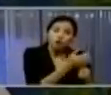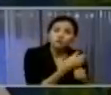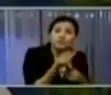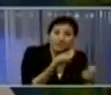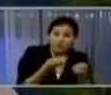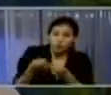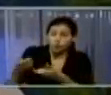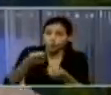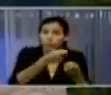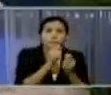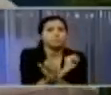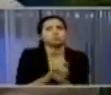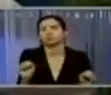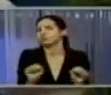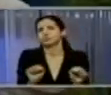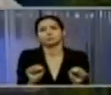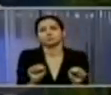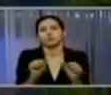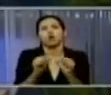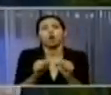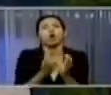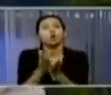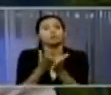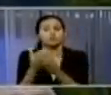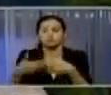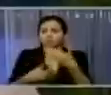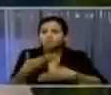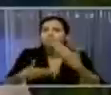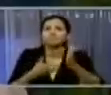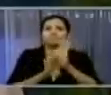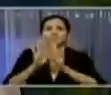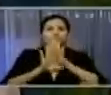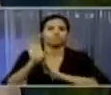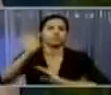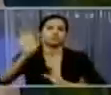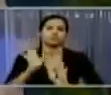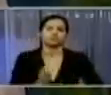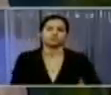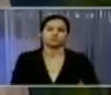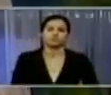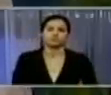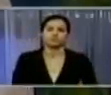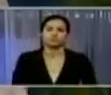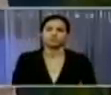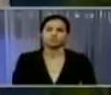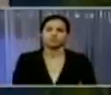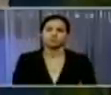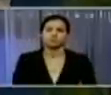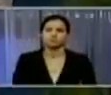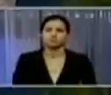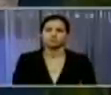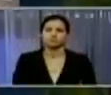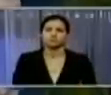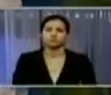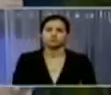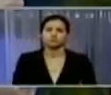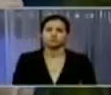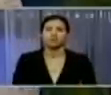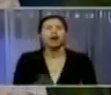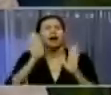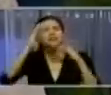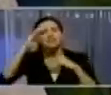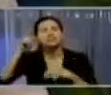mantener en movimiento nuestro país y para cubrir las demandas,